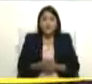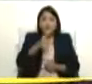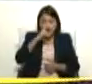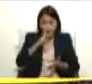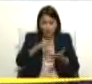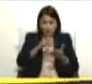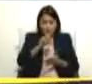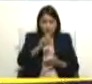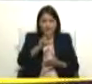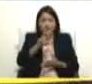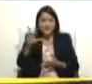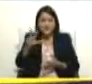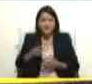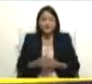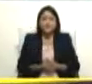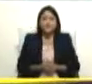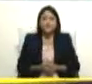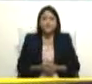de 2023.